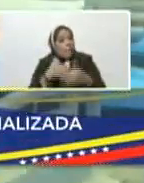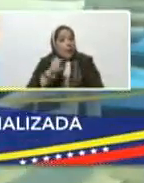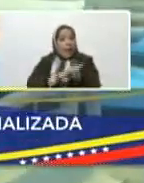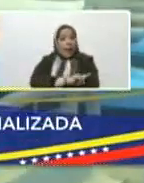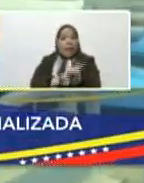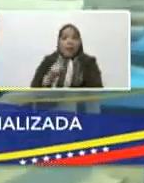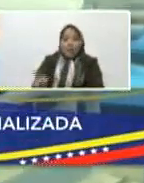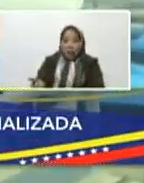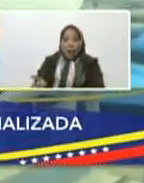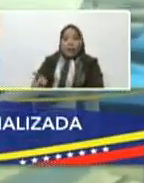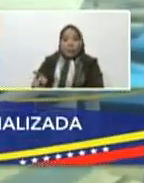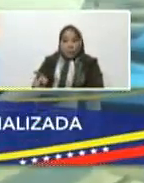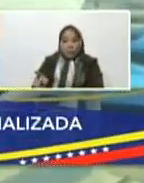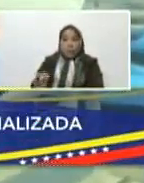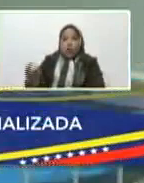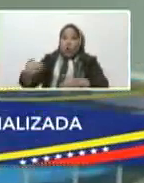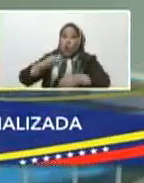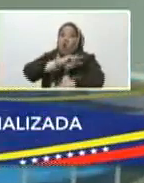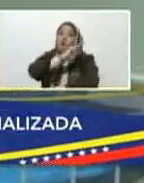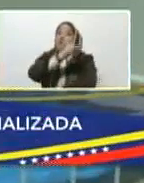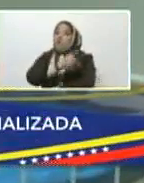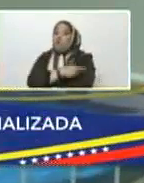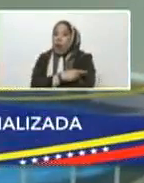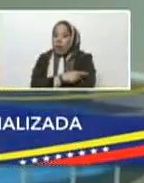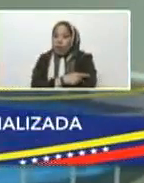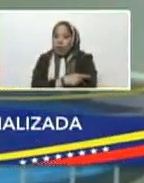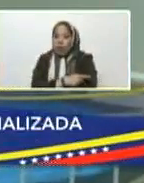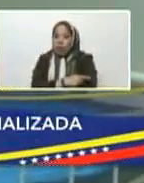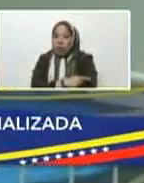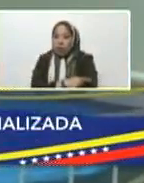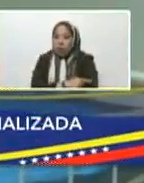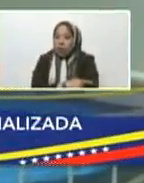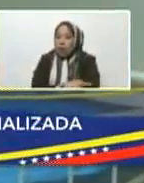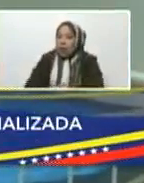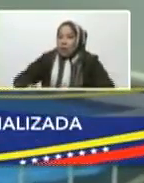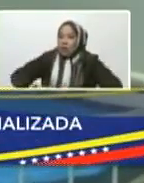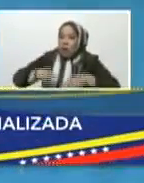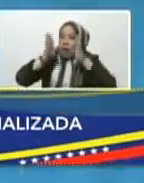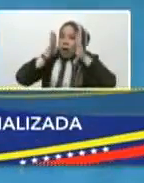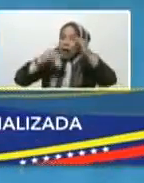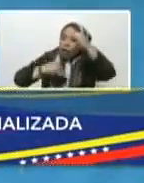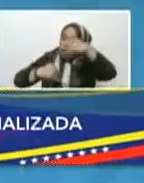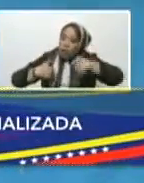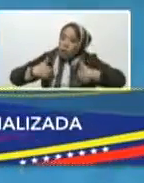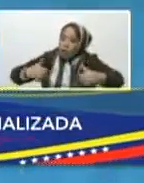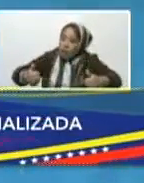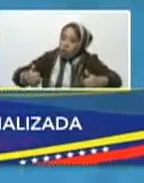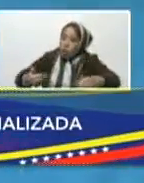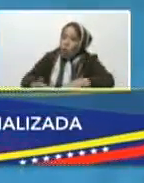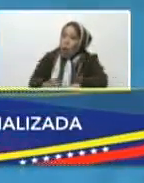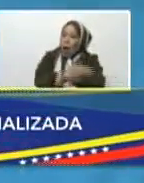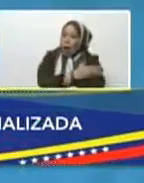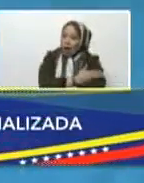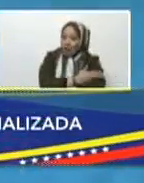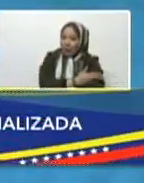tarea de fortalecer la atención de la red ambulatoria.